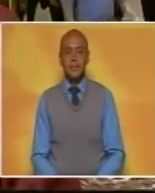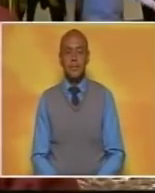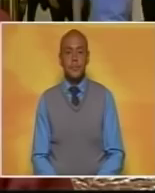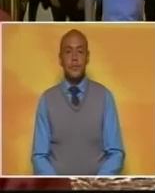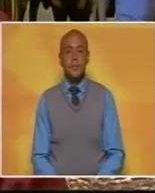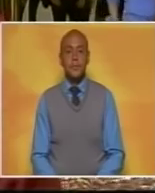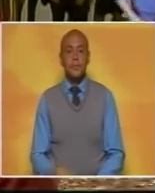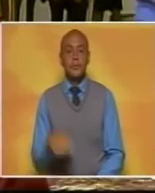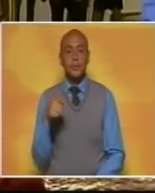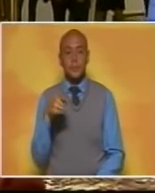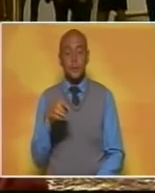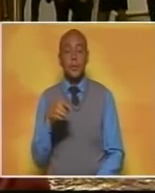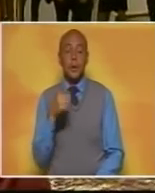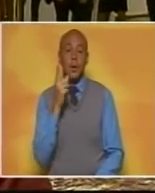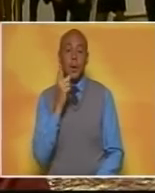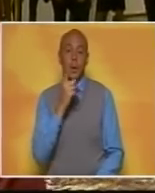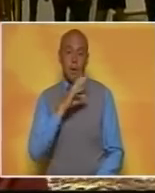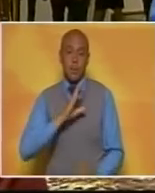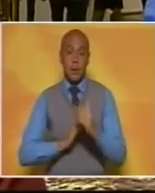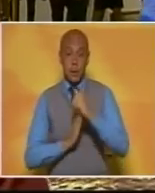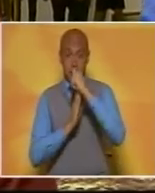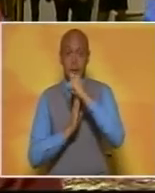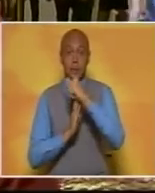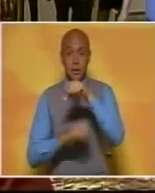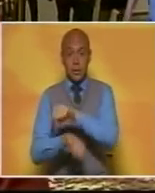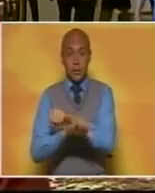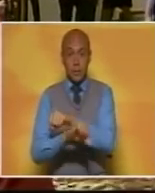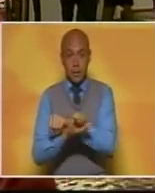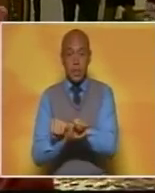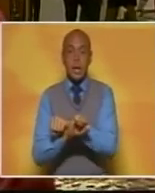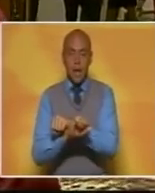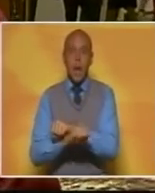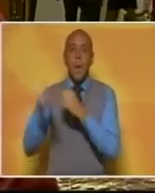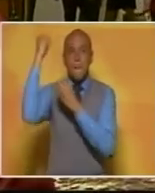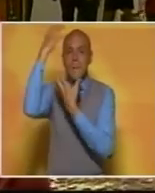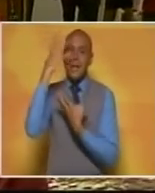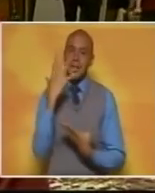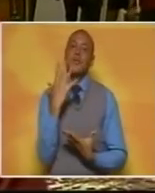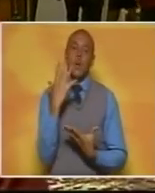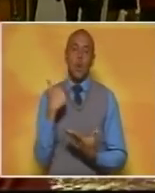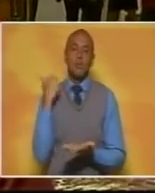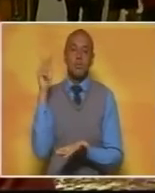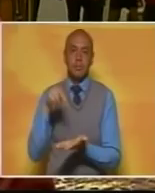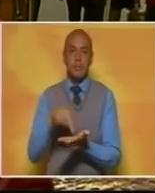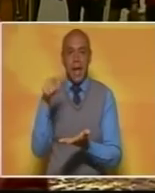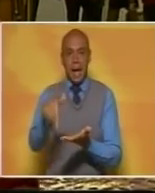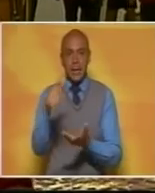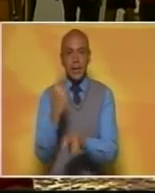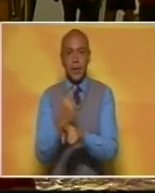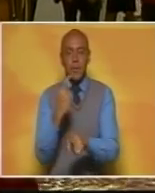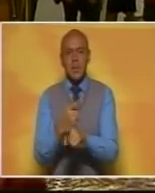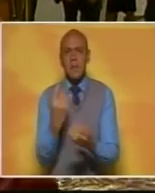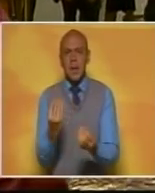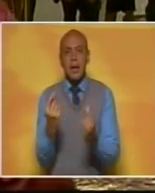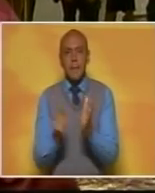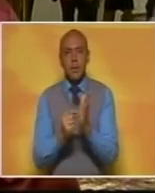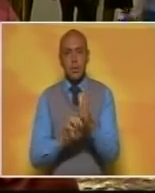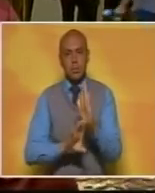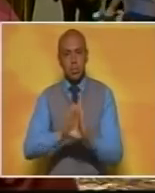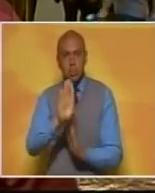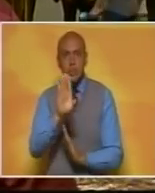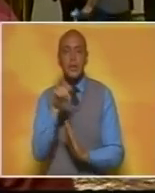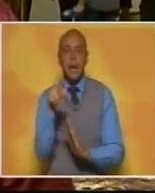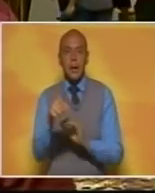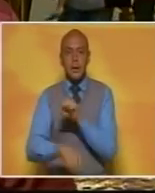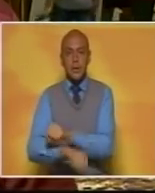En tanto, el capitán Tomás Rincón aseguró que es una bendición regresar a Venezuela con la selección. Dijo que el par de amistosos en casa solo pueden ayudar a levantar el nivel del